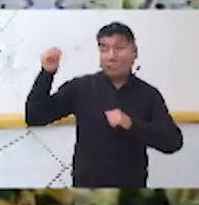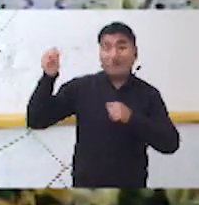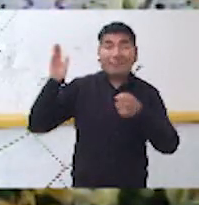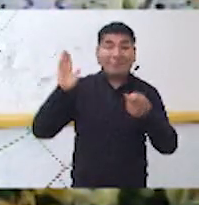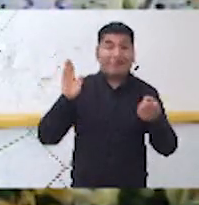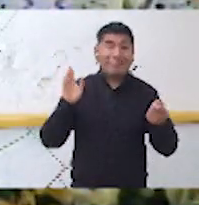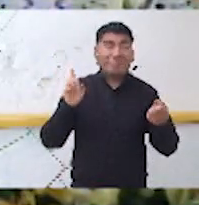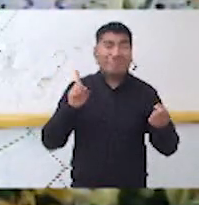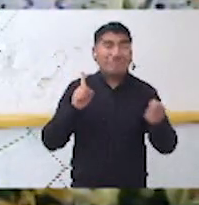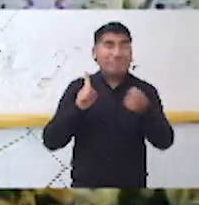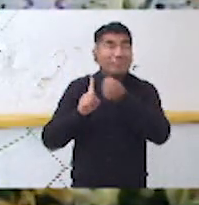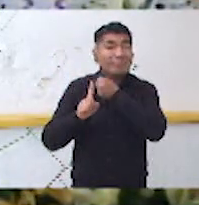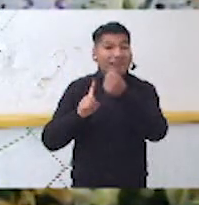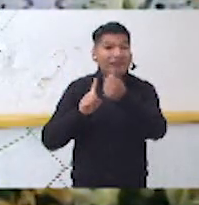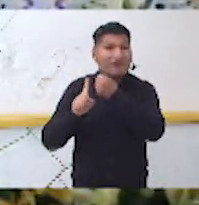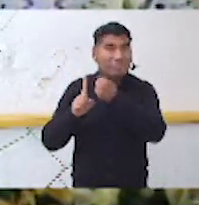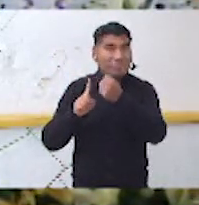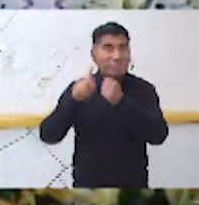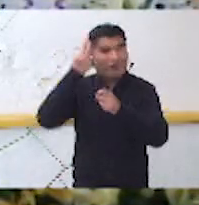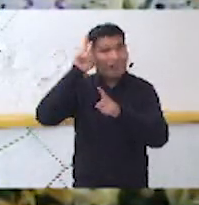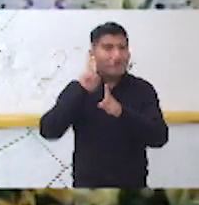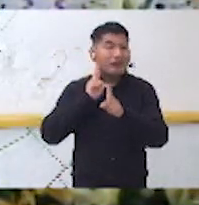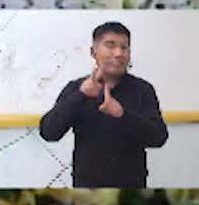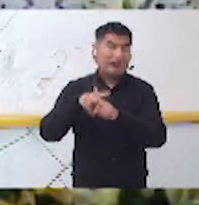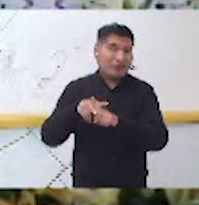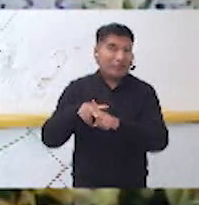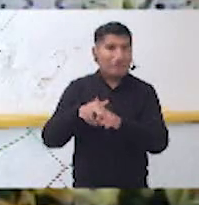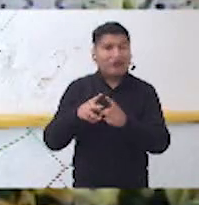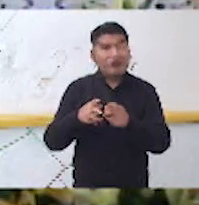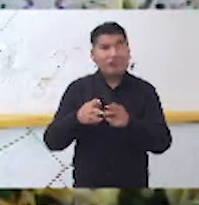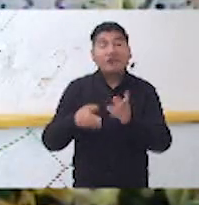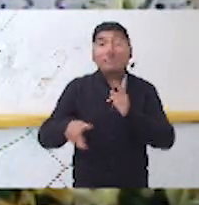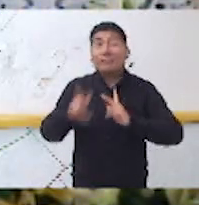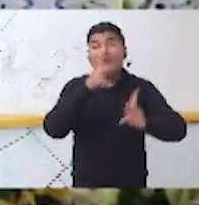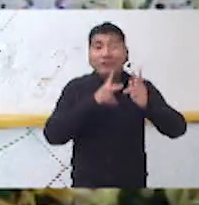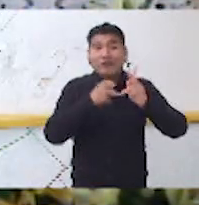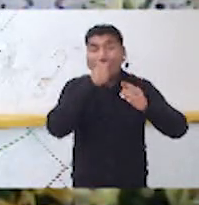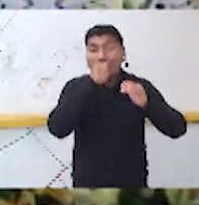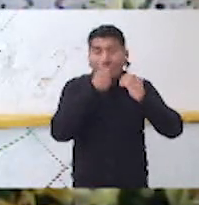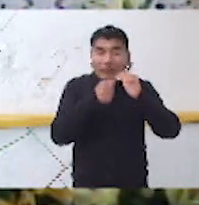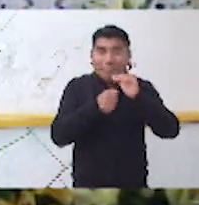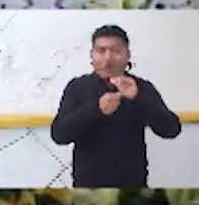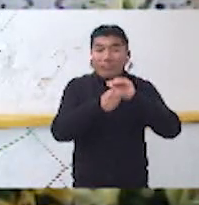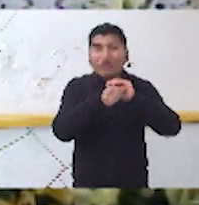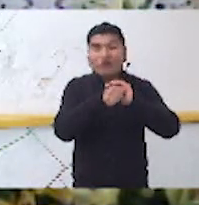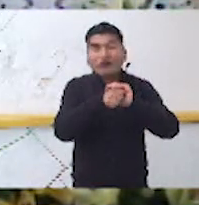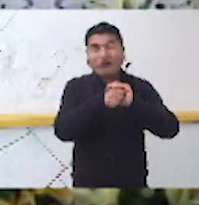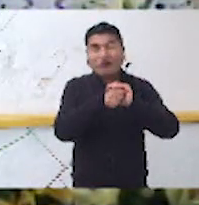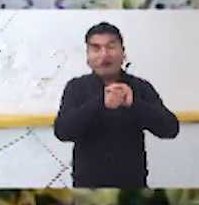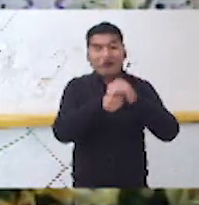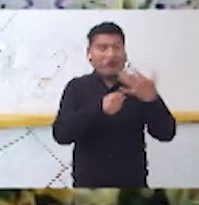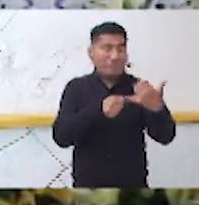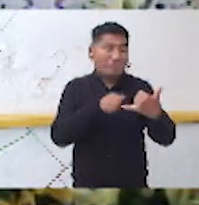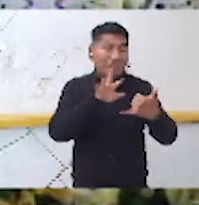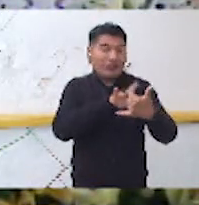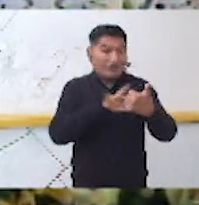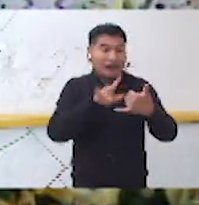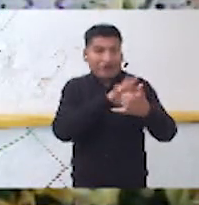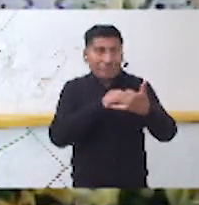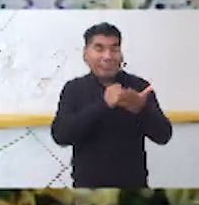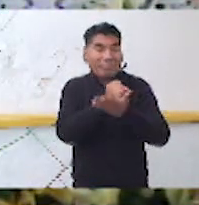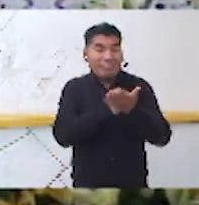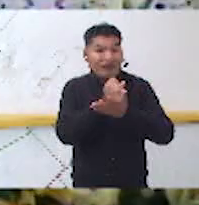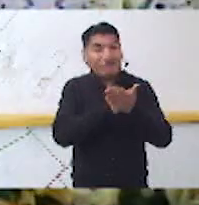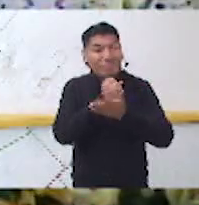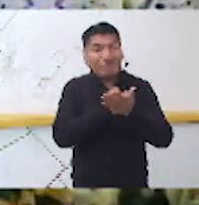abusos y violencias, a los que se refugian en la adicción de los celulares y redes sociales